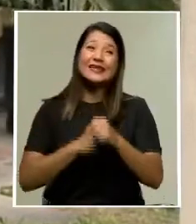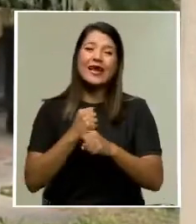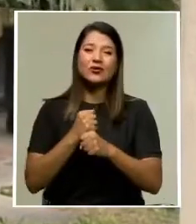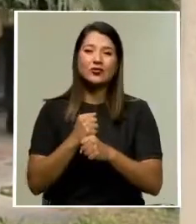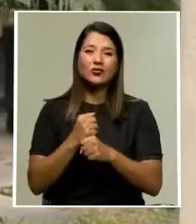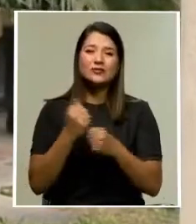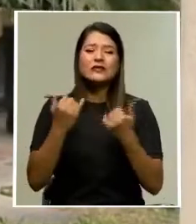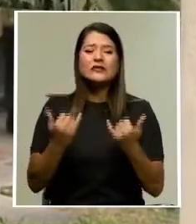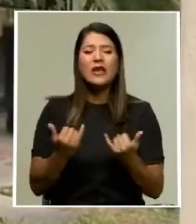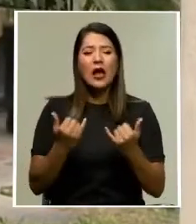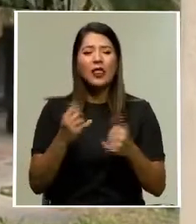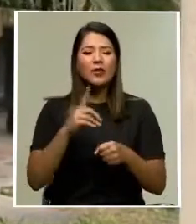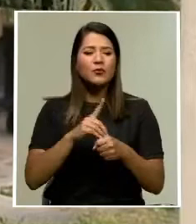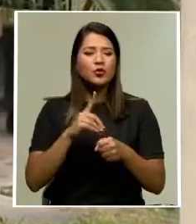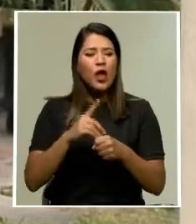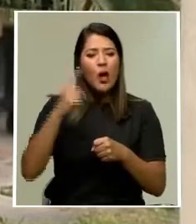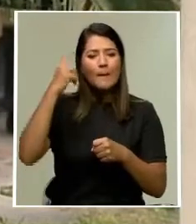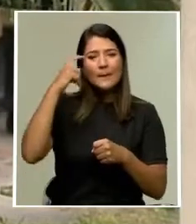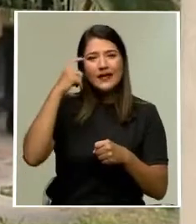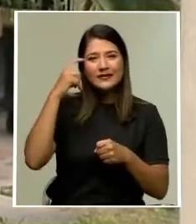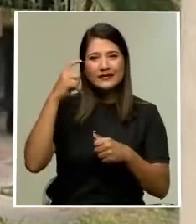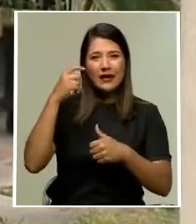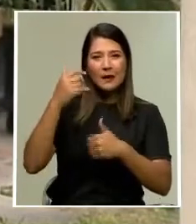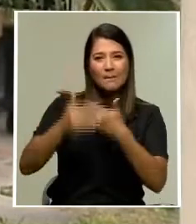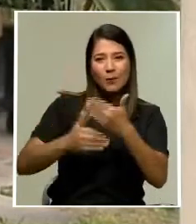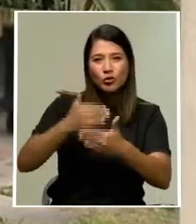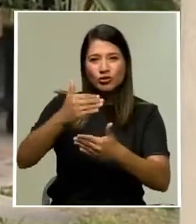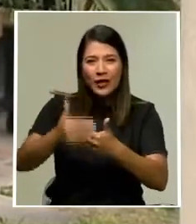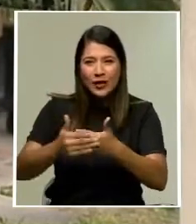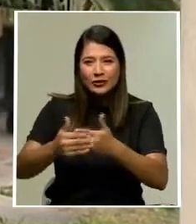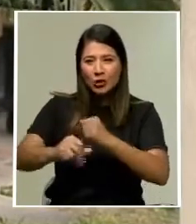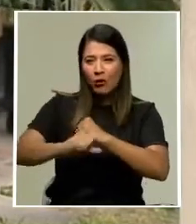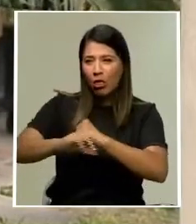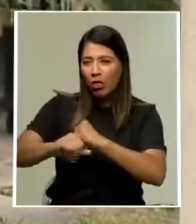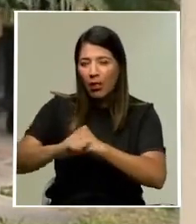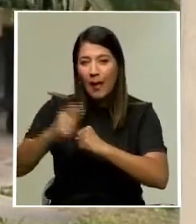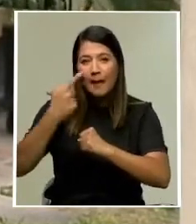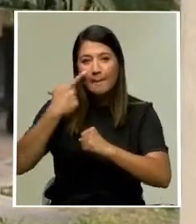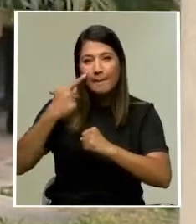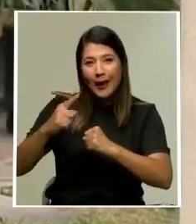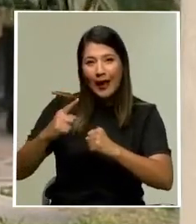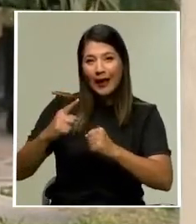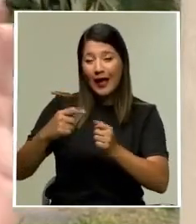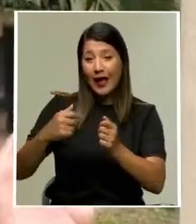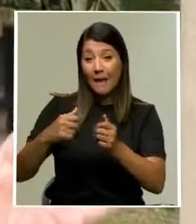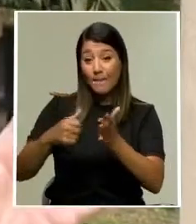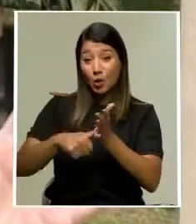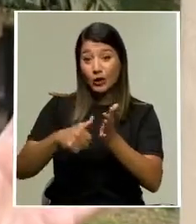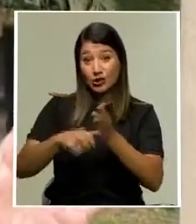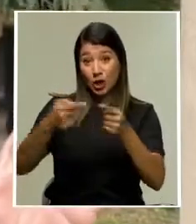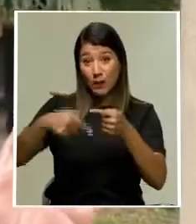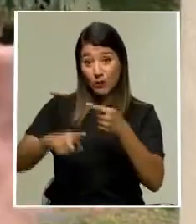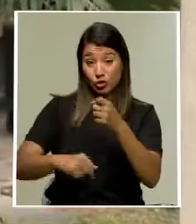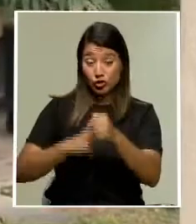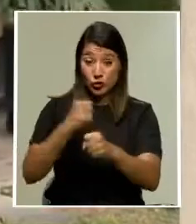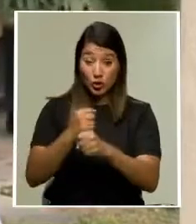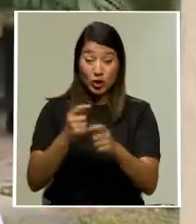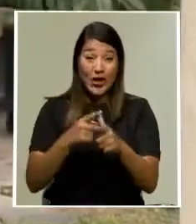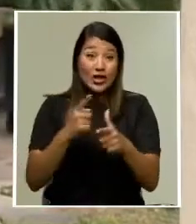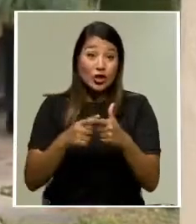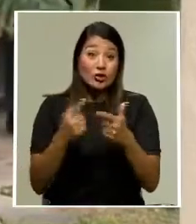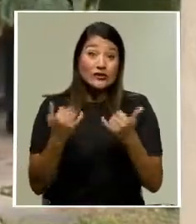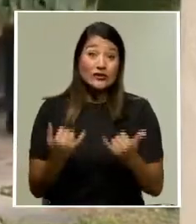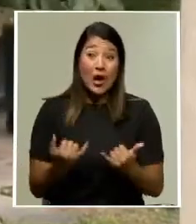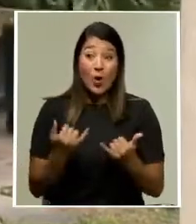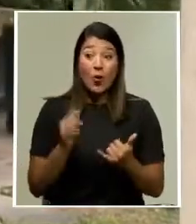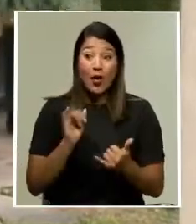complejo. ¿Y qué significa eso? Que hay una incertidumbre, ¿verdad? Entonces, cuando hay una incertidumbre, las calificadoras no se ponen a